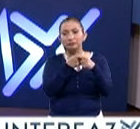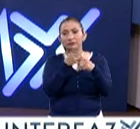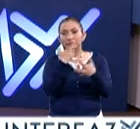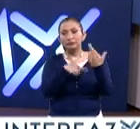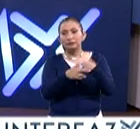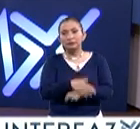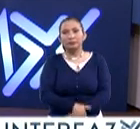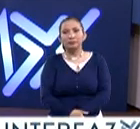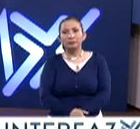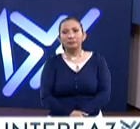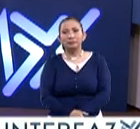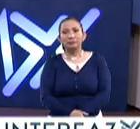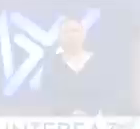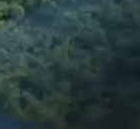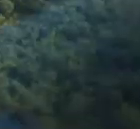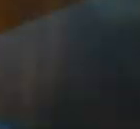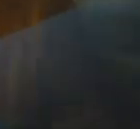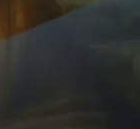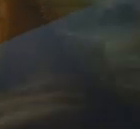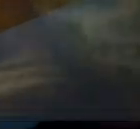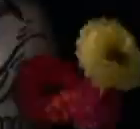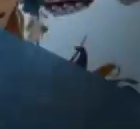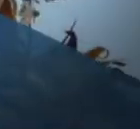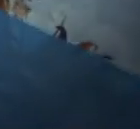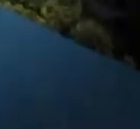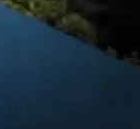y regresamos.